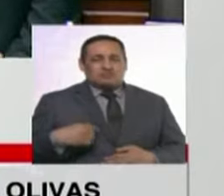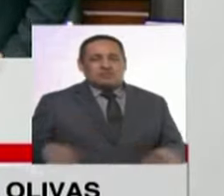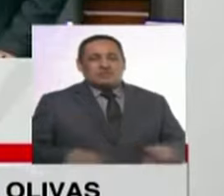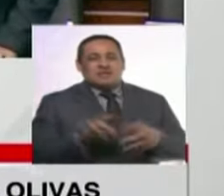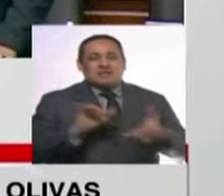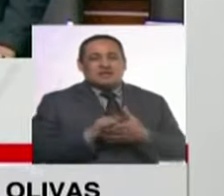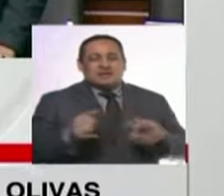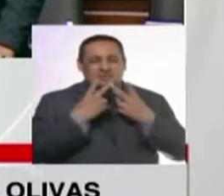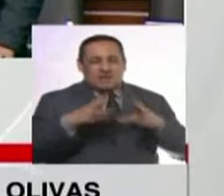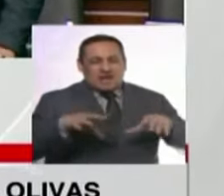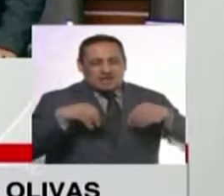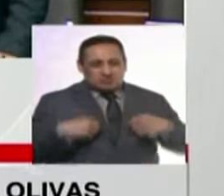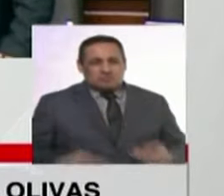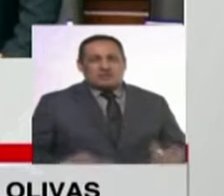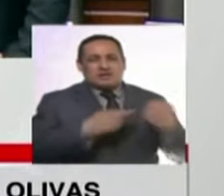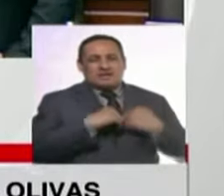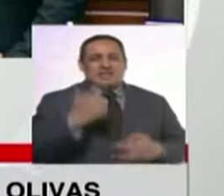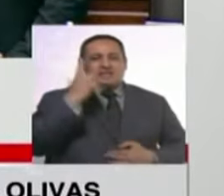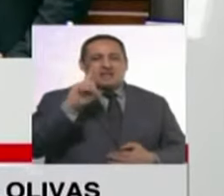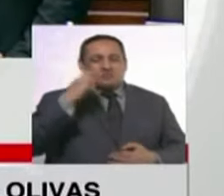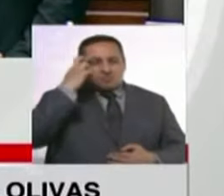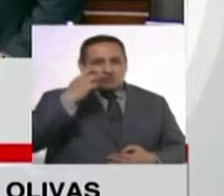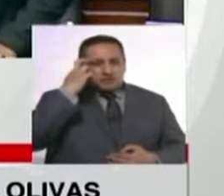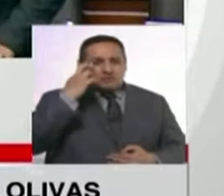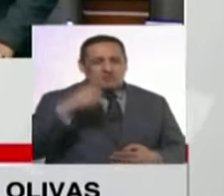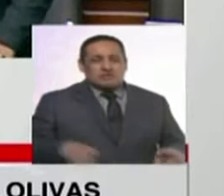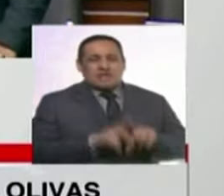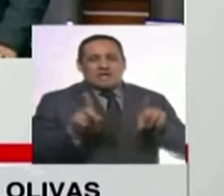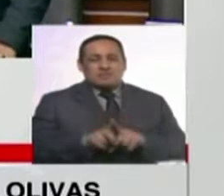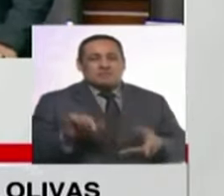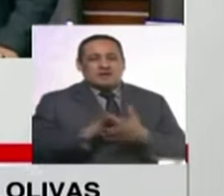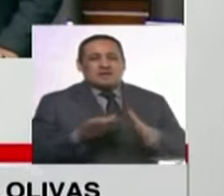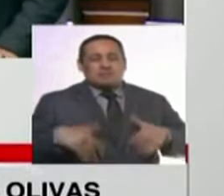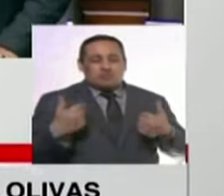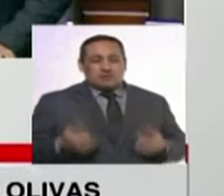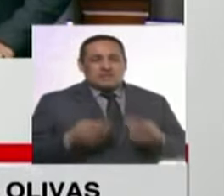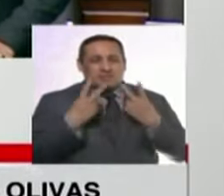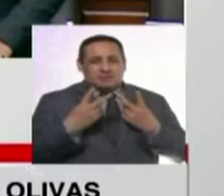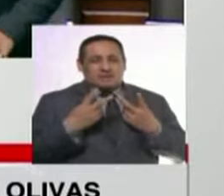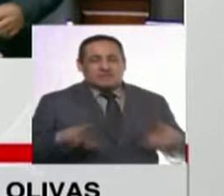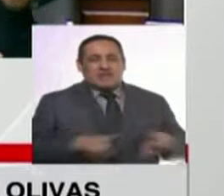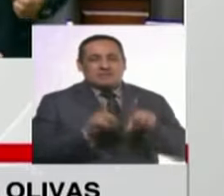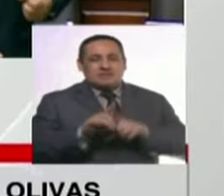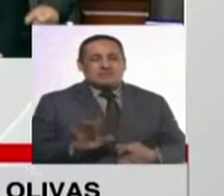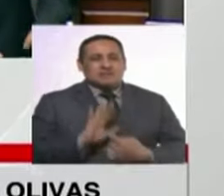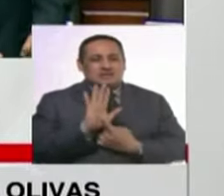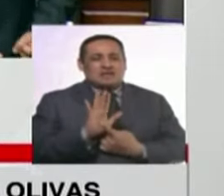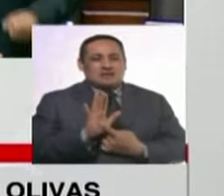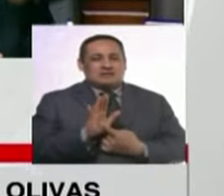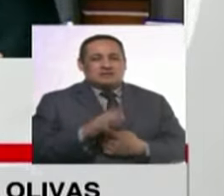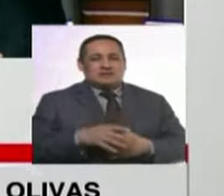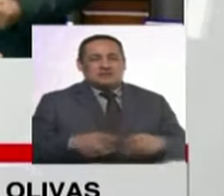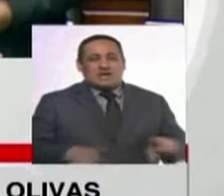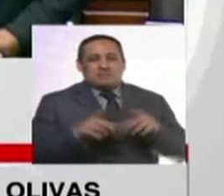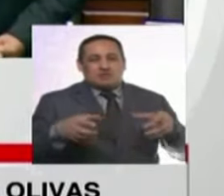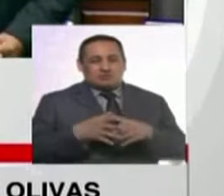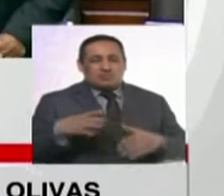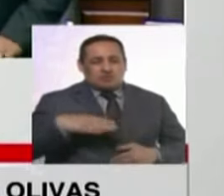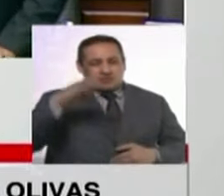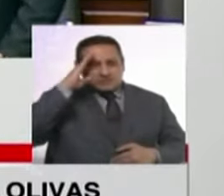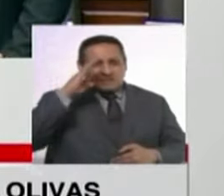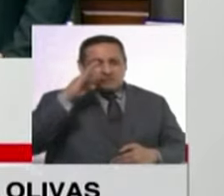interior a que ASUME el liderazgo político para que pueda representar a la